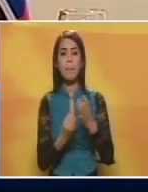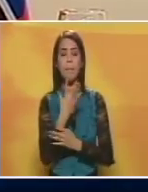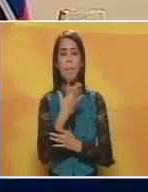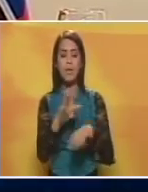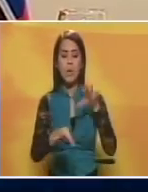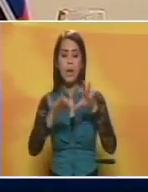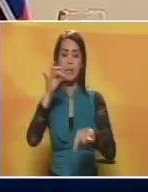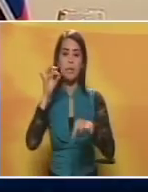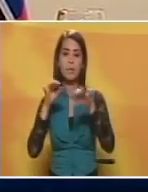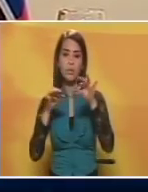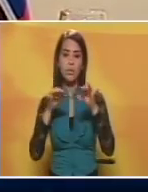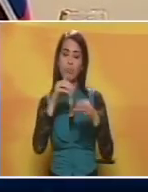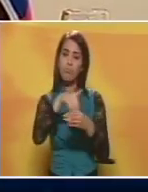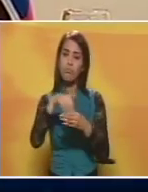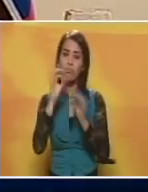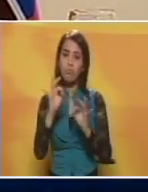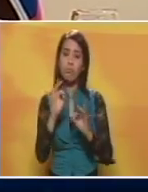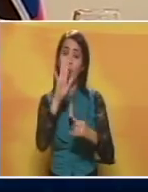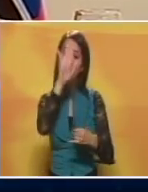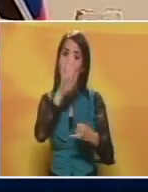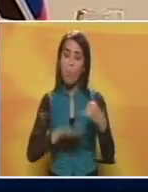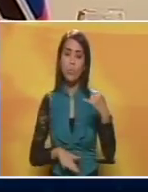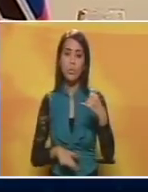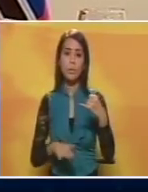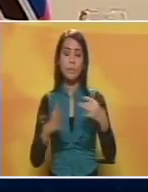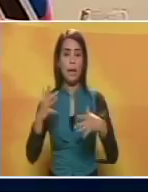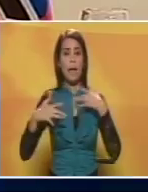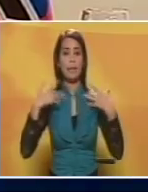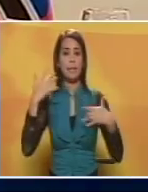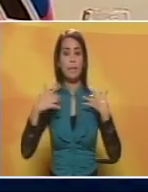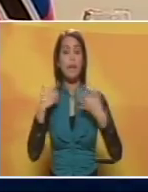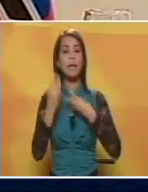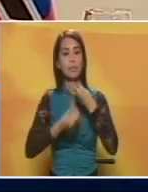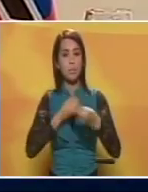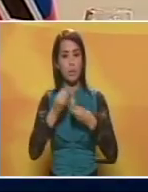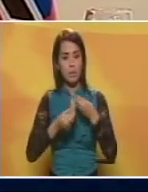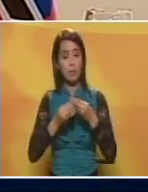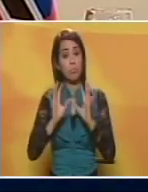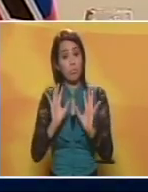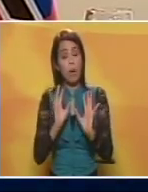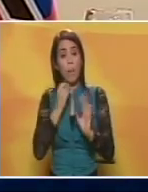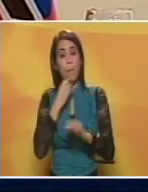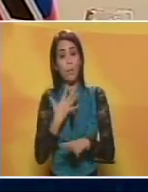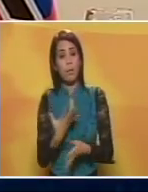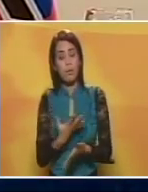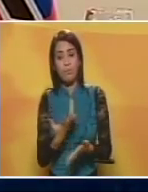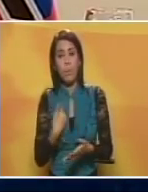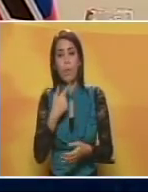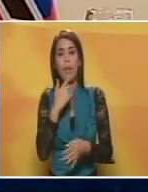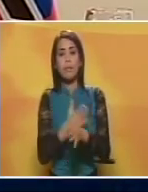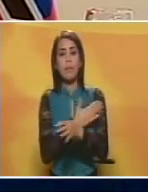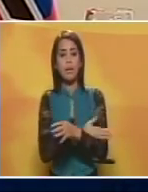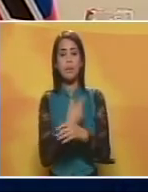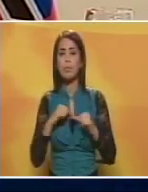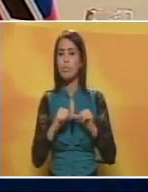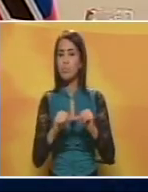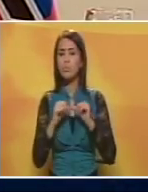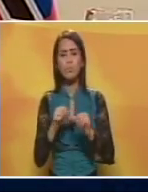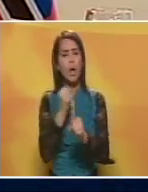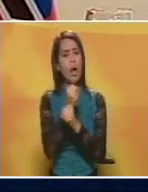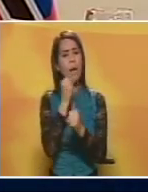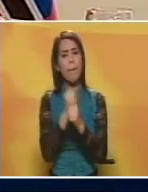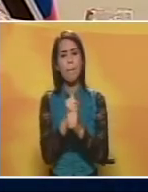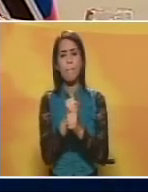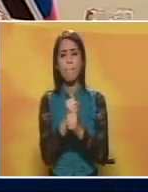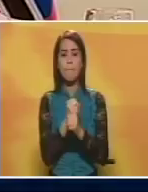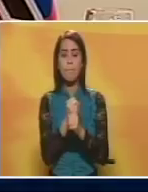la elección. Estas son las últimas actividades que estamos realizando y por supuesto, como ya les dije, seguimos